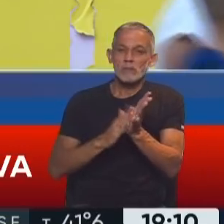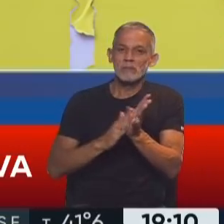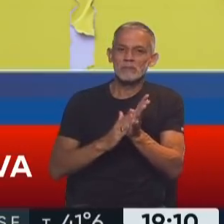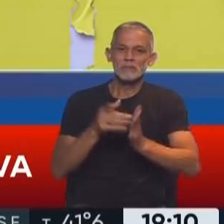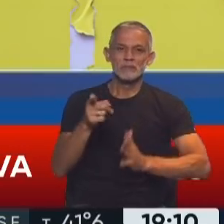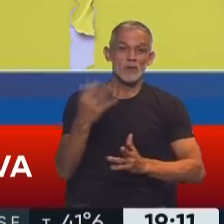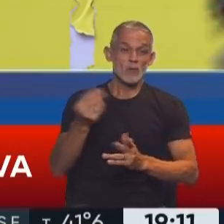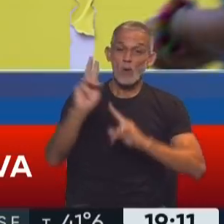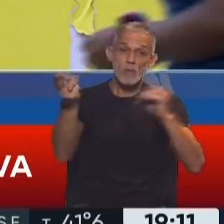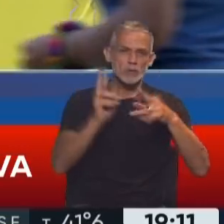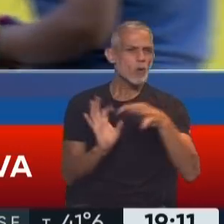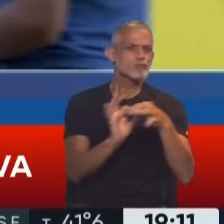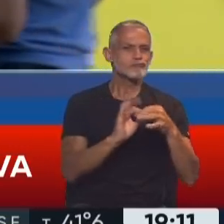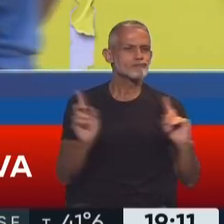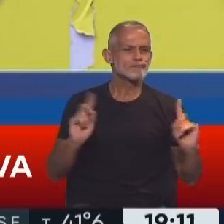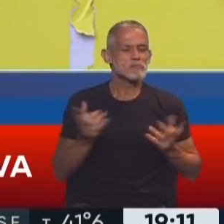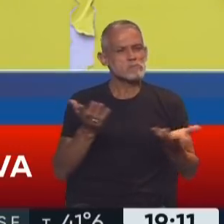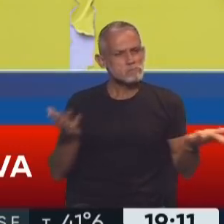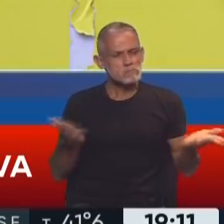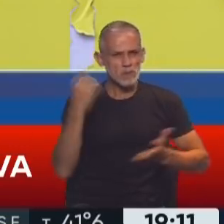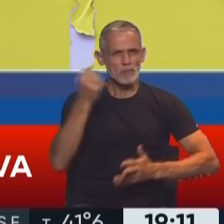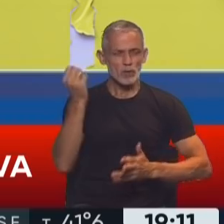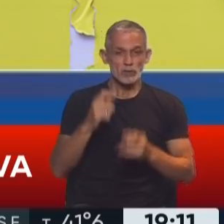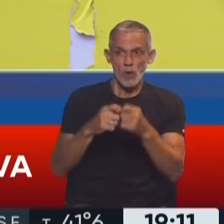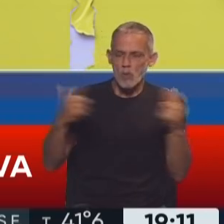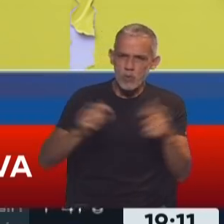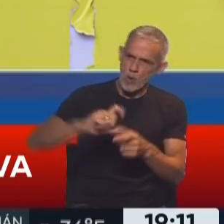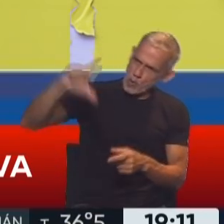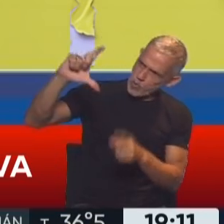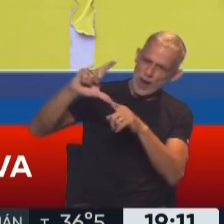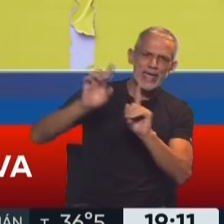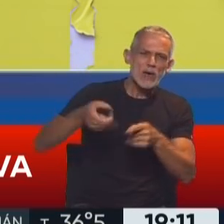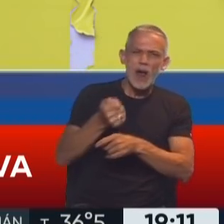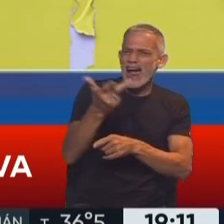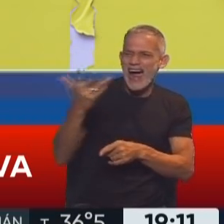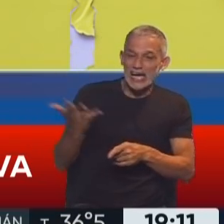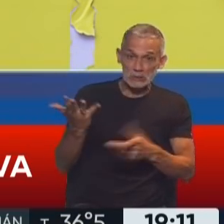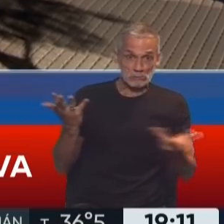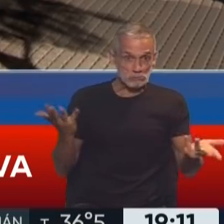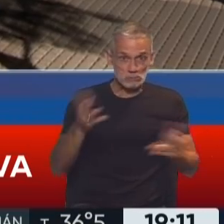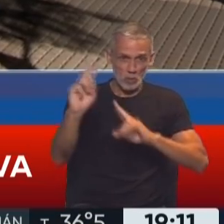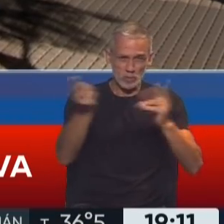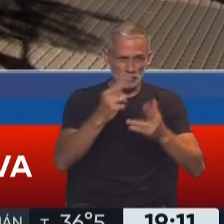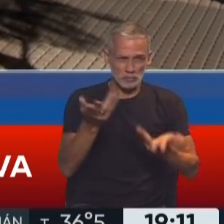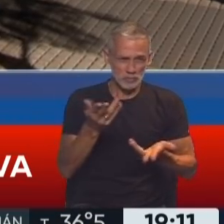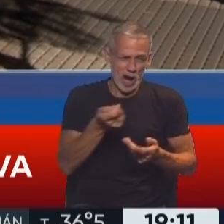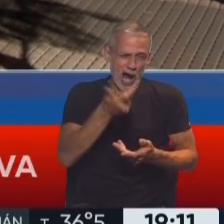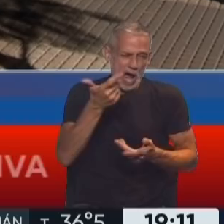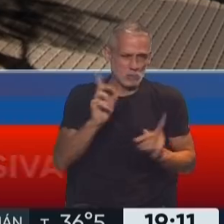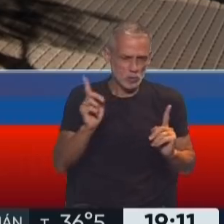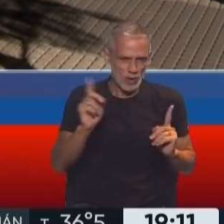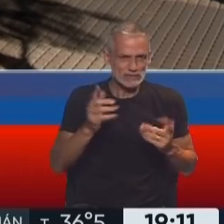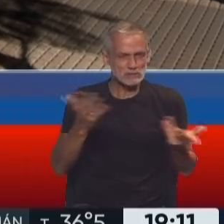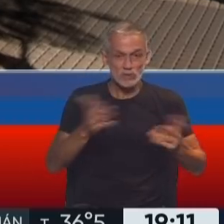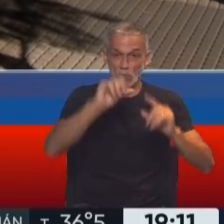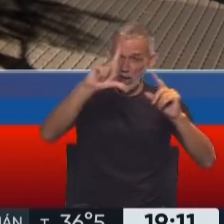la letalidad. Está bien, eso es clave. Tan alto, todavía no se ha visto en aquellos países donde está bajando, no